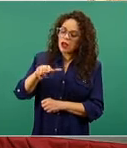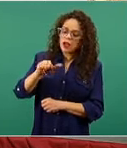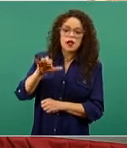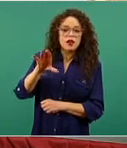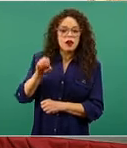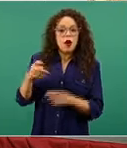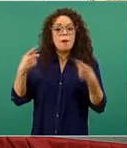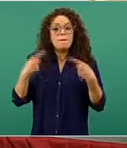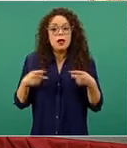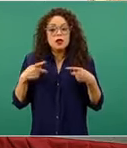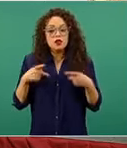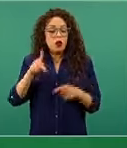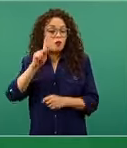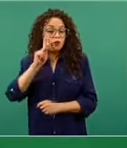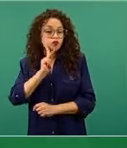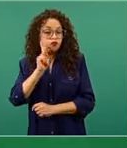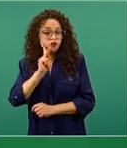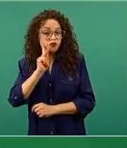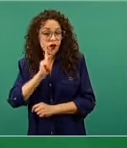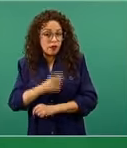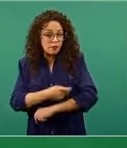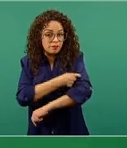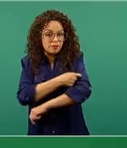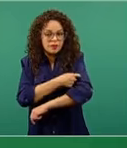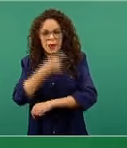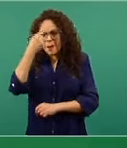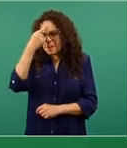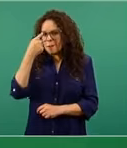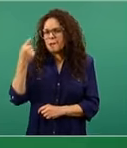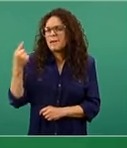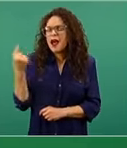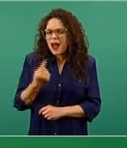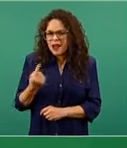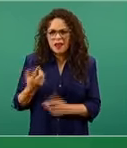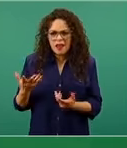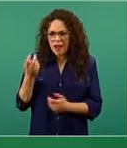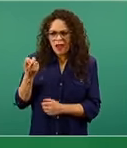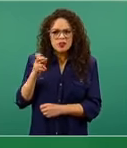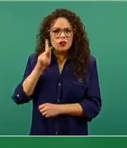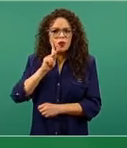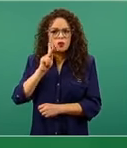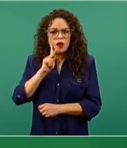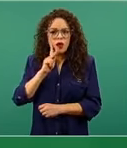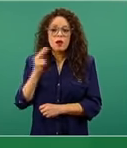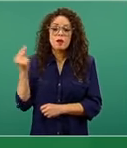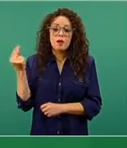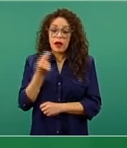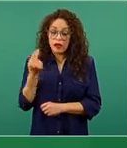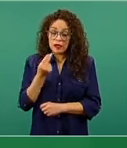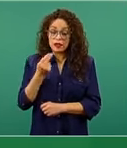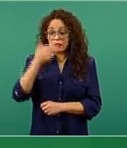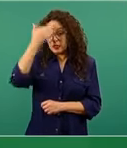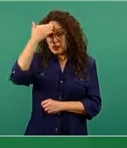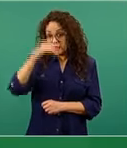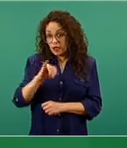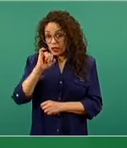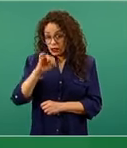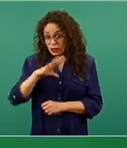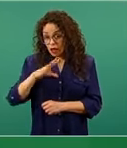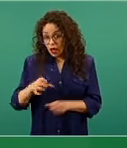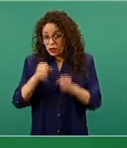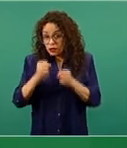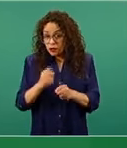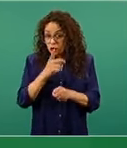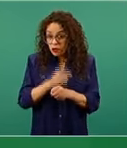personas, finalmente tienen como propósito de arranque el demostrar la seguridad y la eficacia,